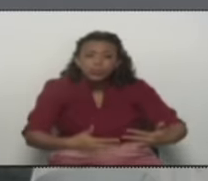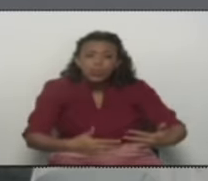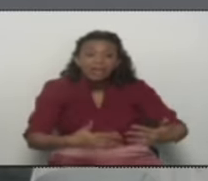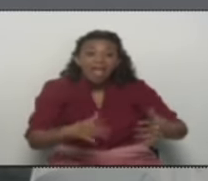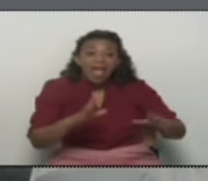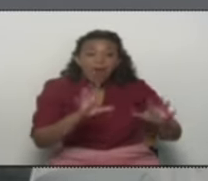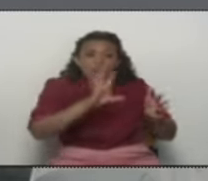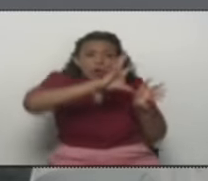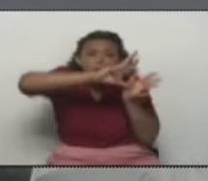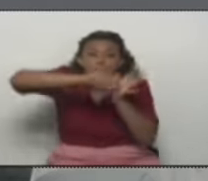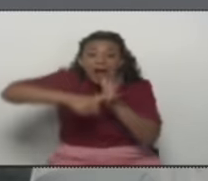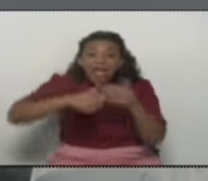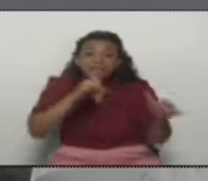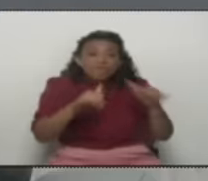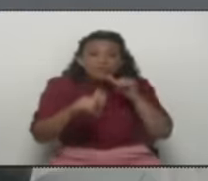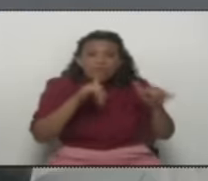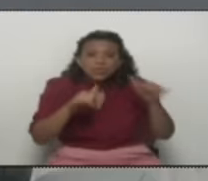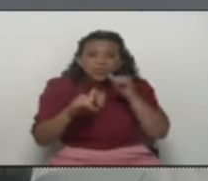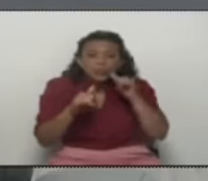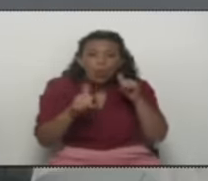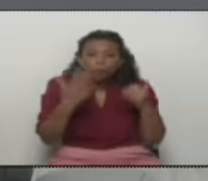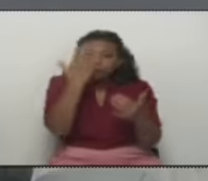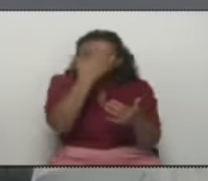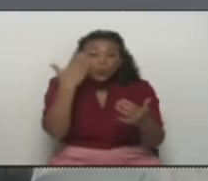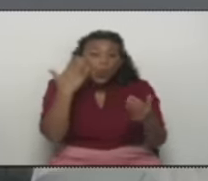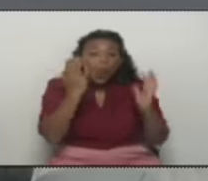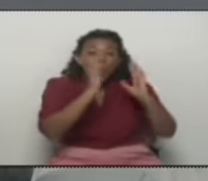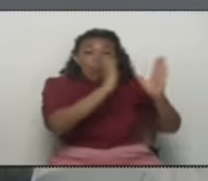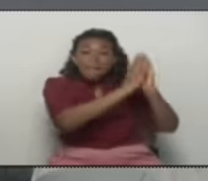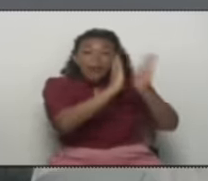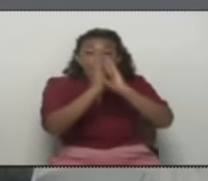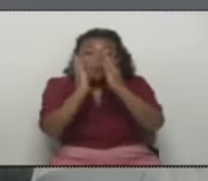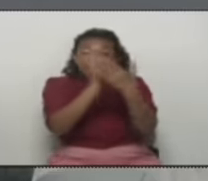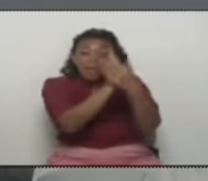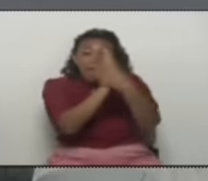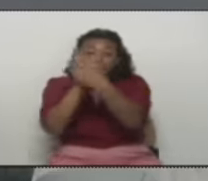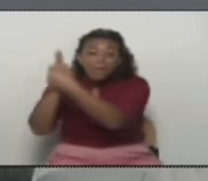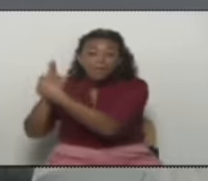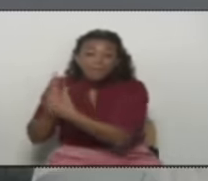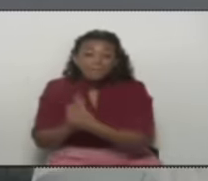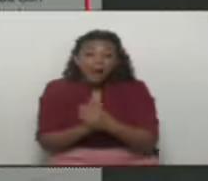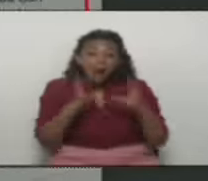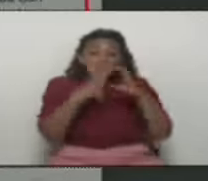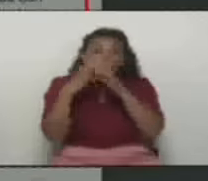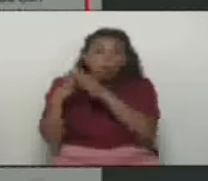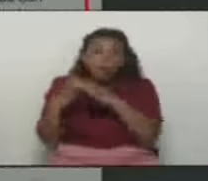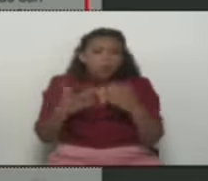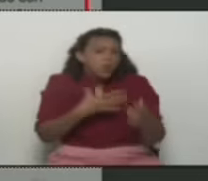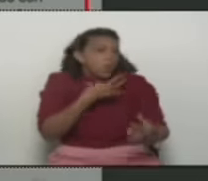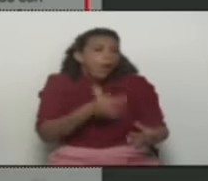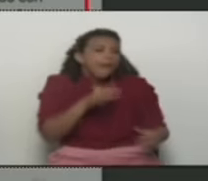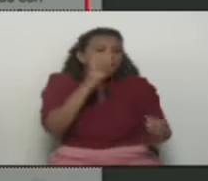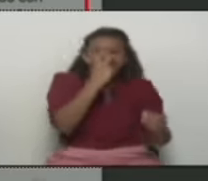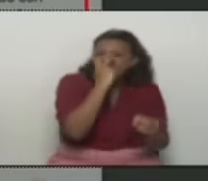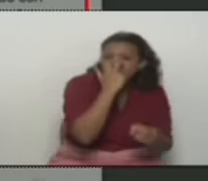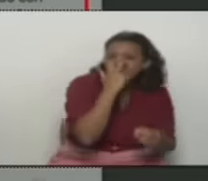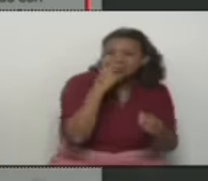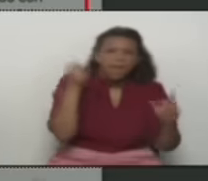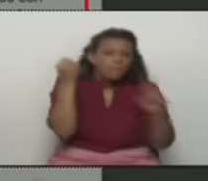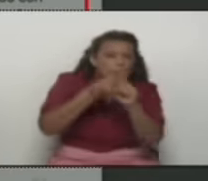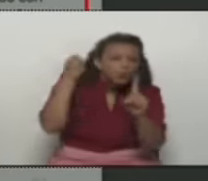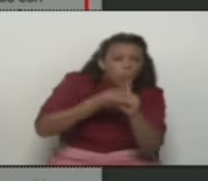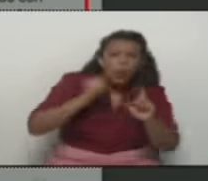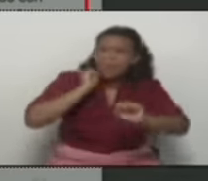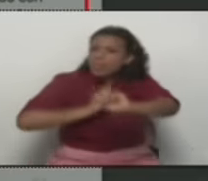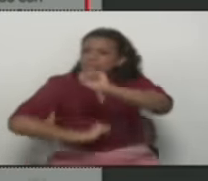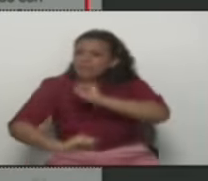hackeo de la CIA. O sea, la CIA tiene una biblioteca de hackeo para todos los gustos y colores, para espiar, para agredir, para